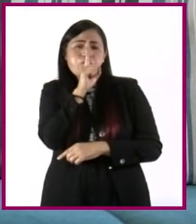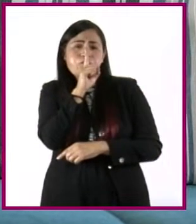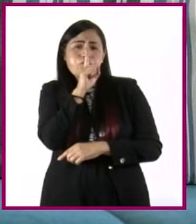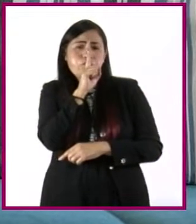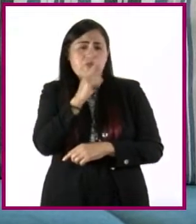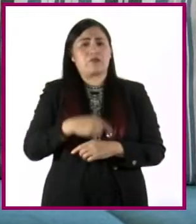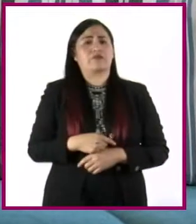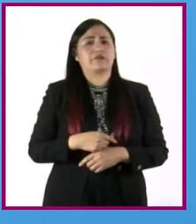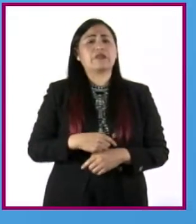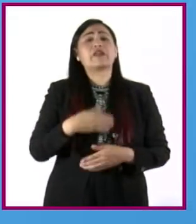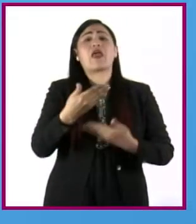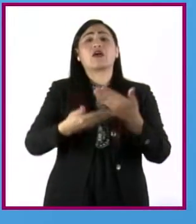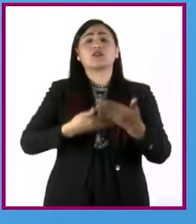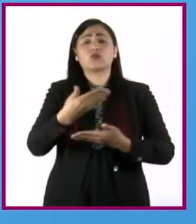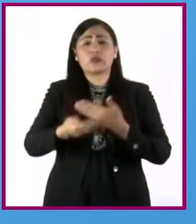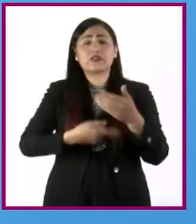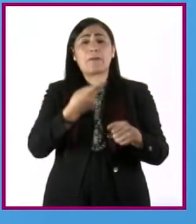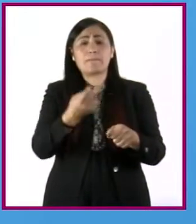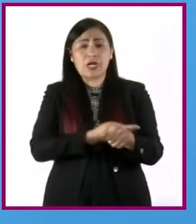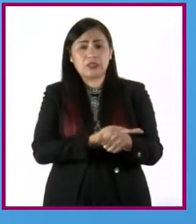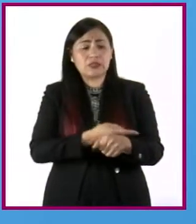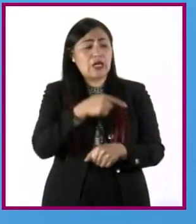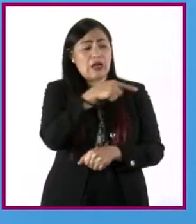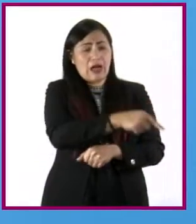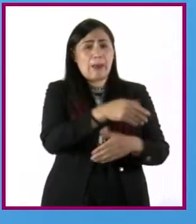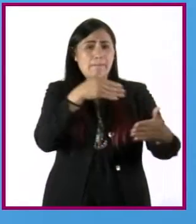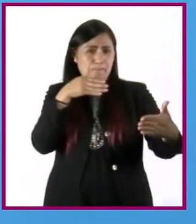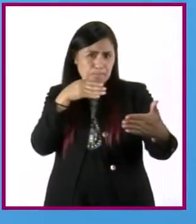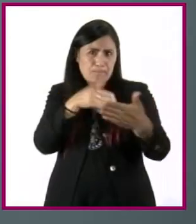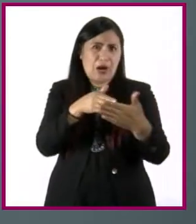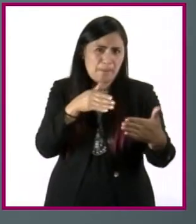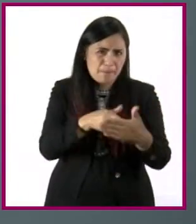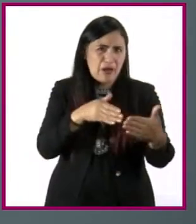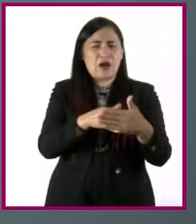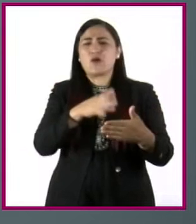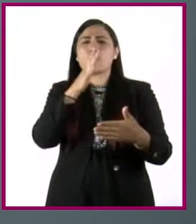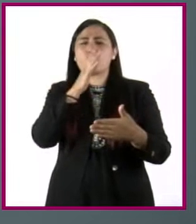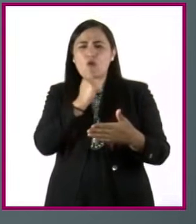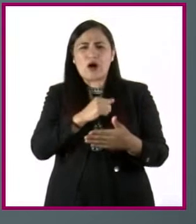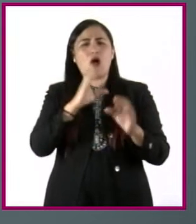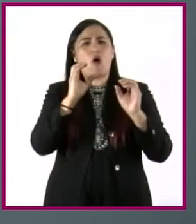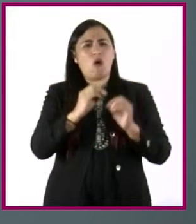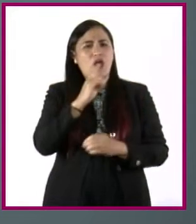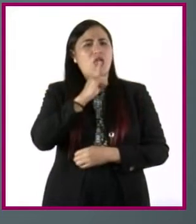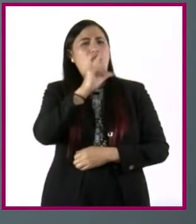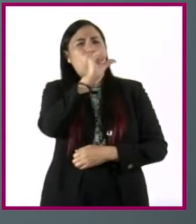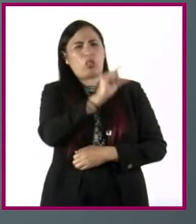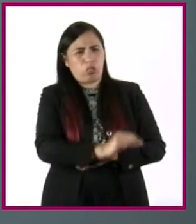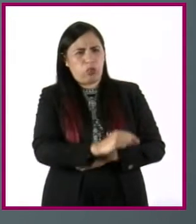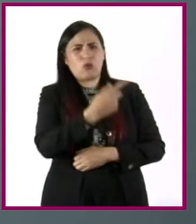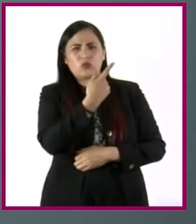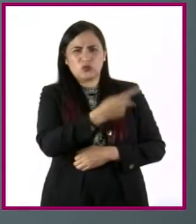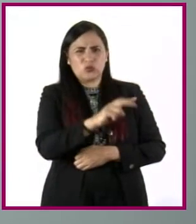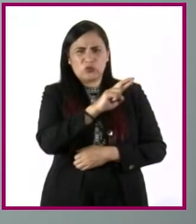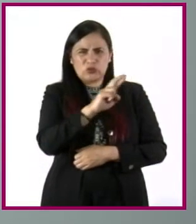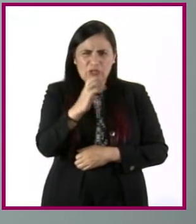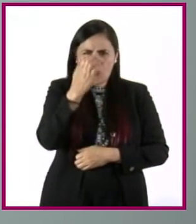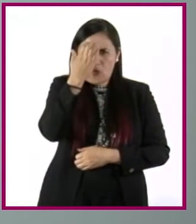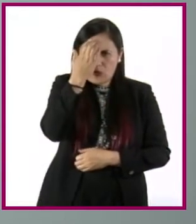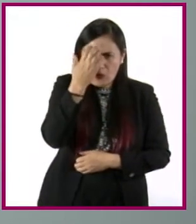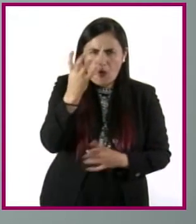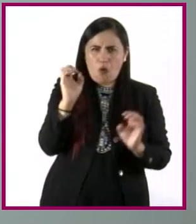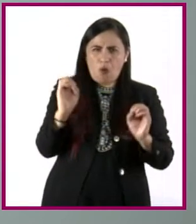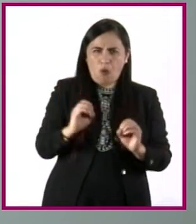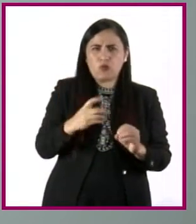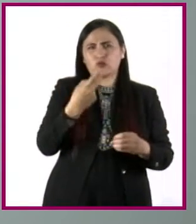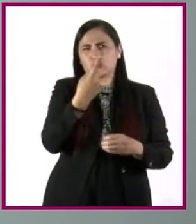por objeto o resultado obstaculizar, restringir, impedir, menoscabar o anular el reconocimiento, goce o ejercicio